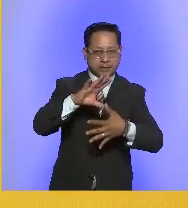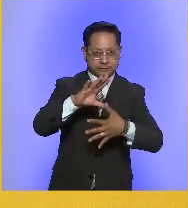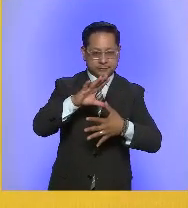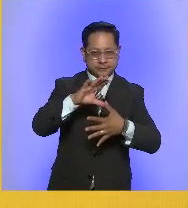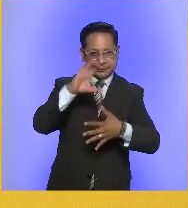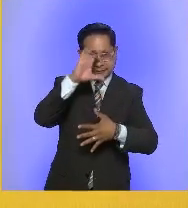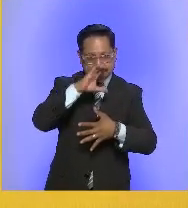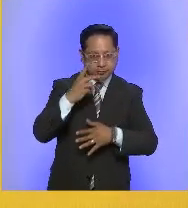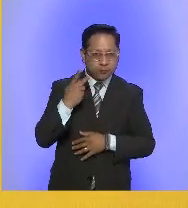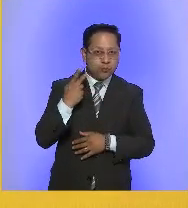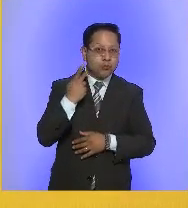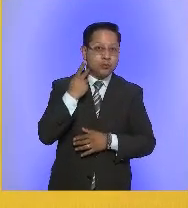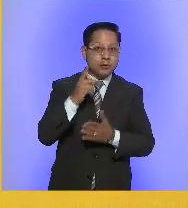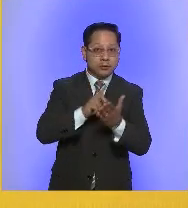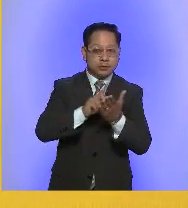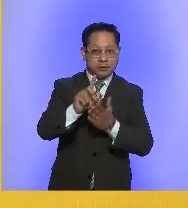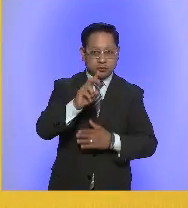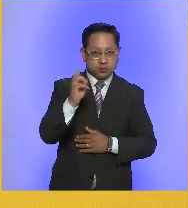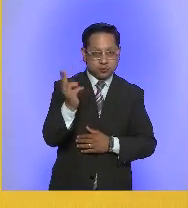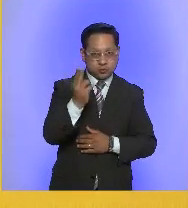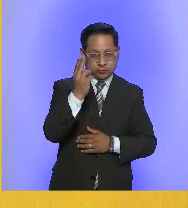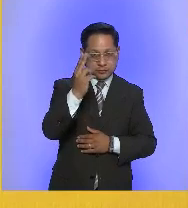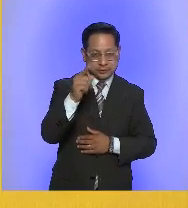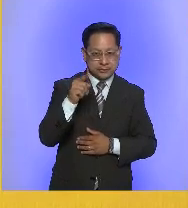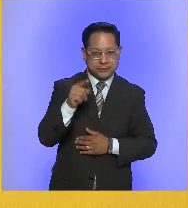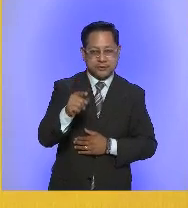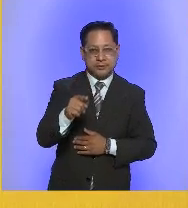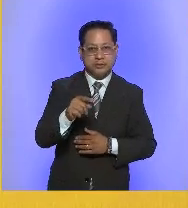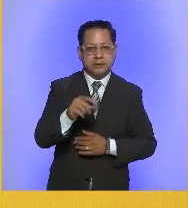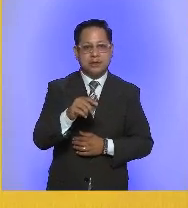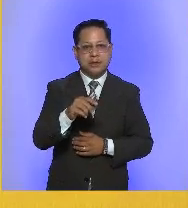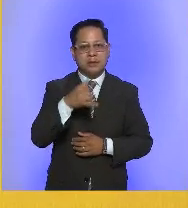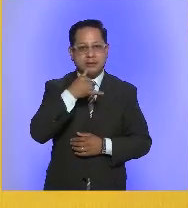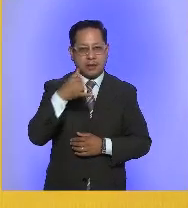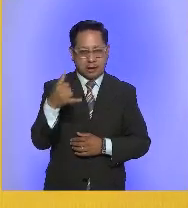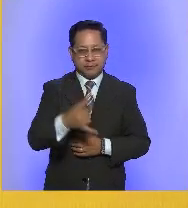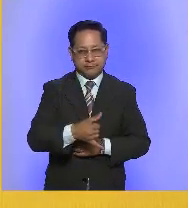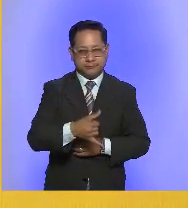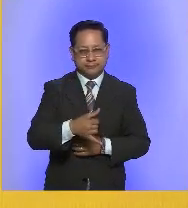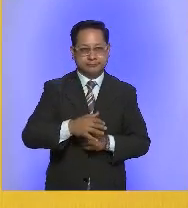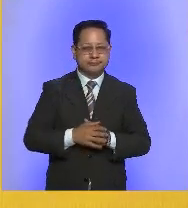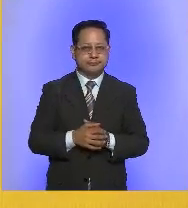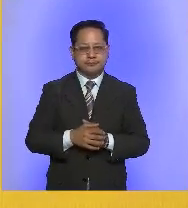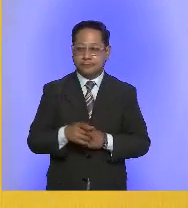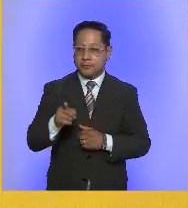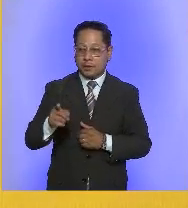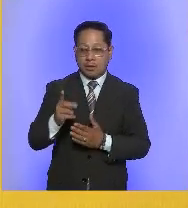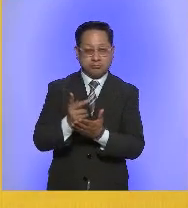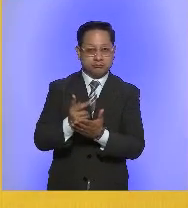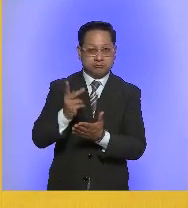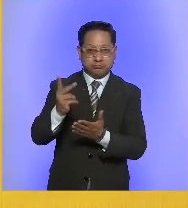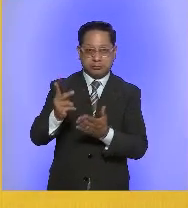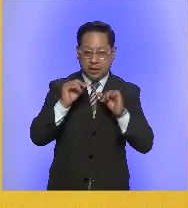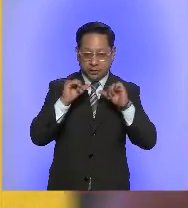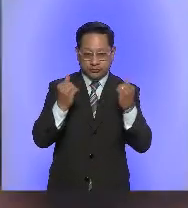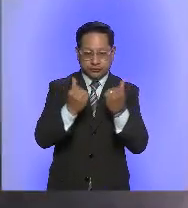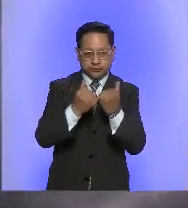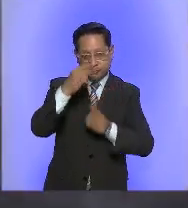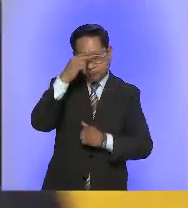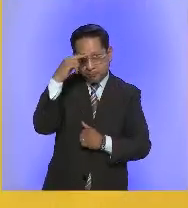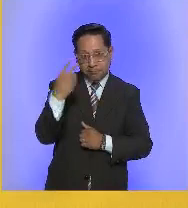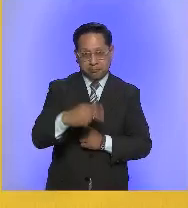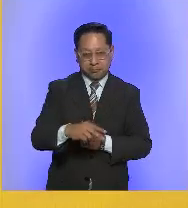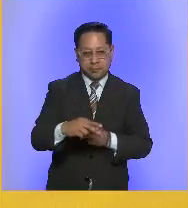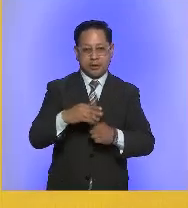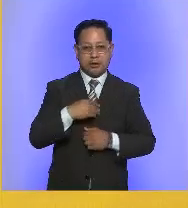de Salento, Italia. Reconocimiento del Premio Asociación Mexicana de Impartidores de Justicia